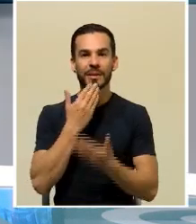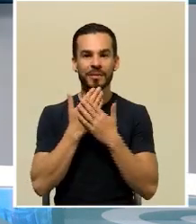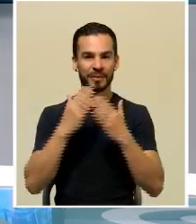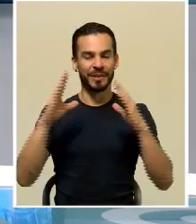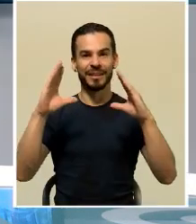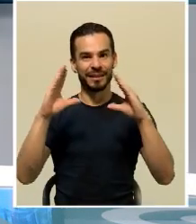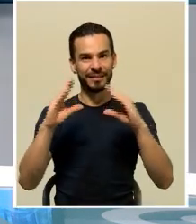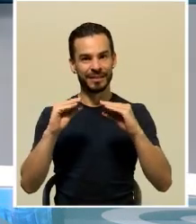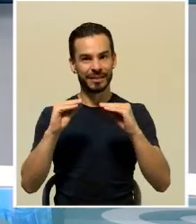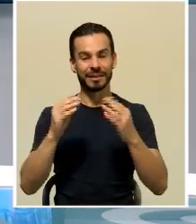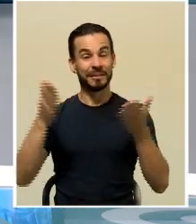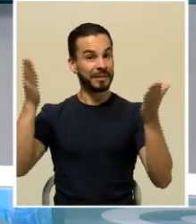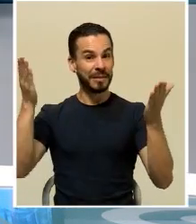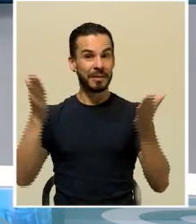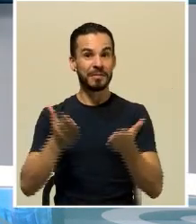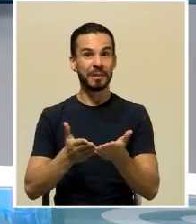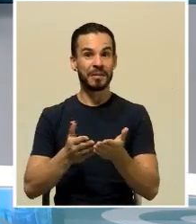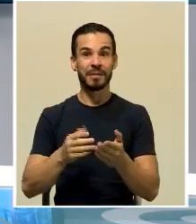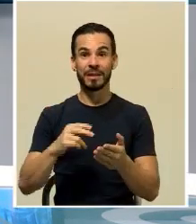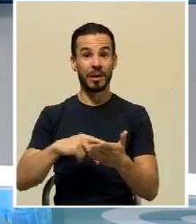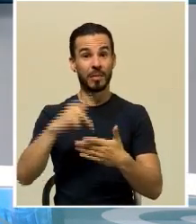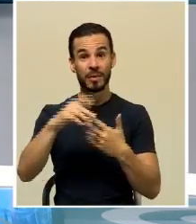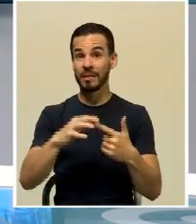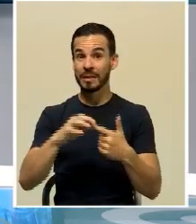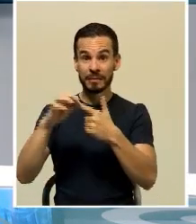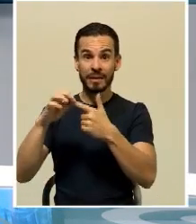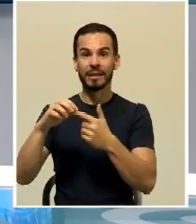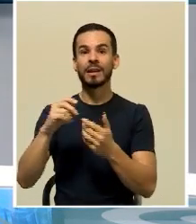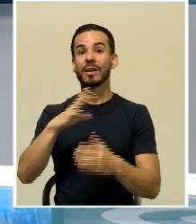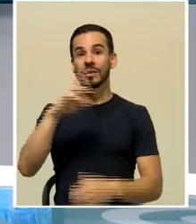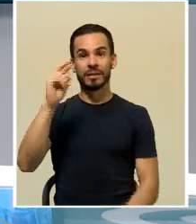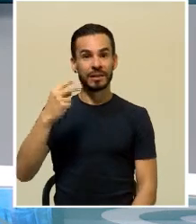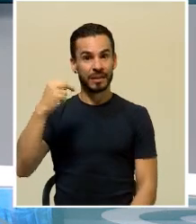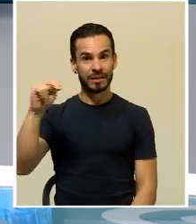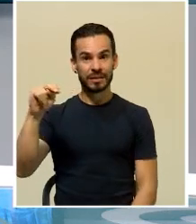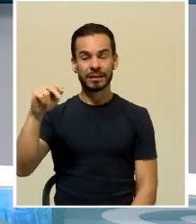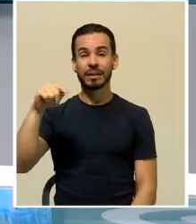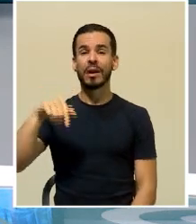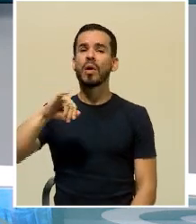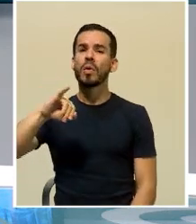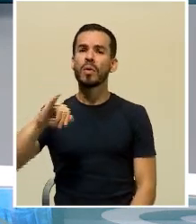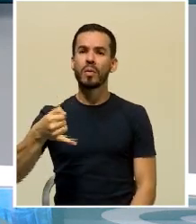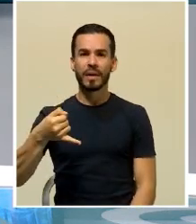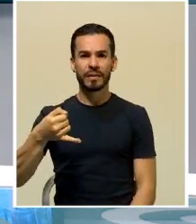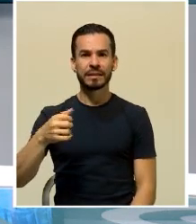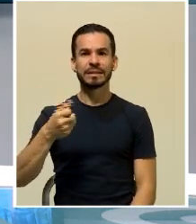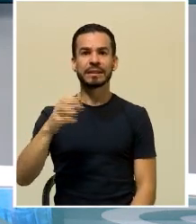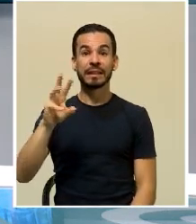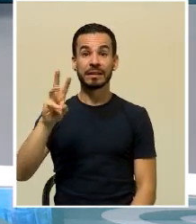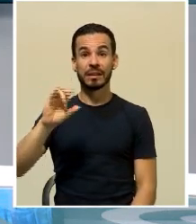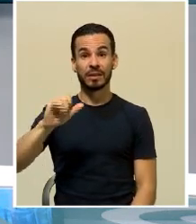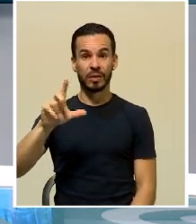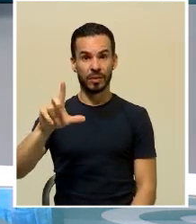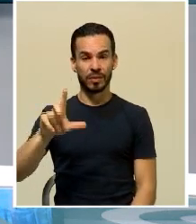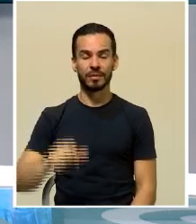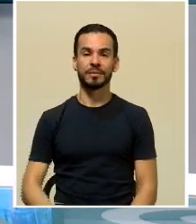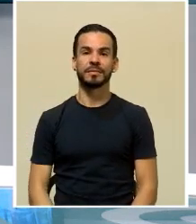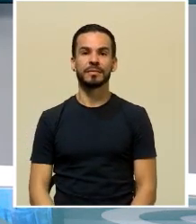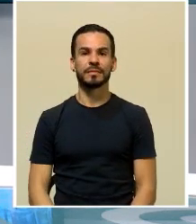Buenas noches, bienvenidos a la edición estelar de Costa Rica Noticias de este jueves 16 de